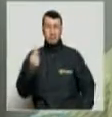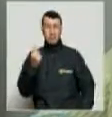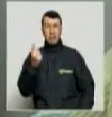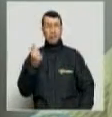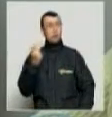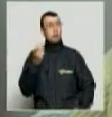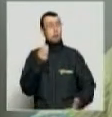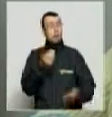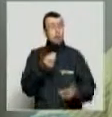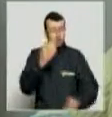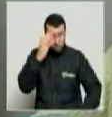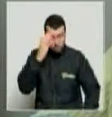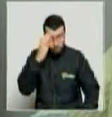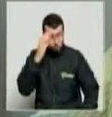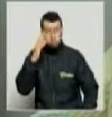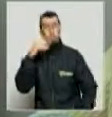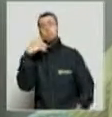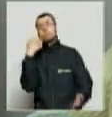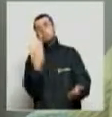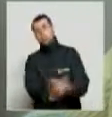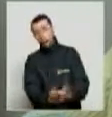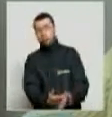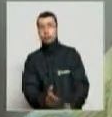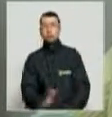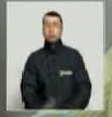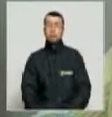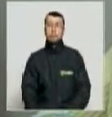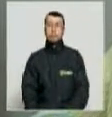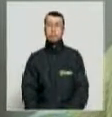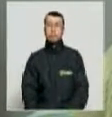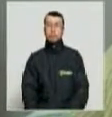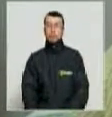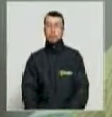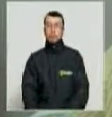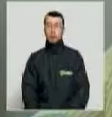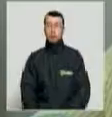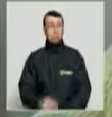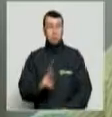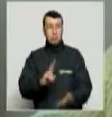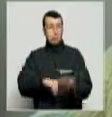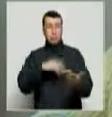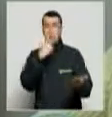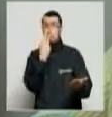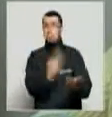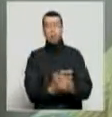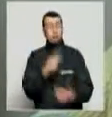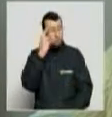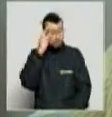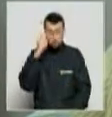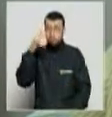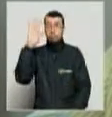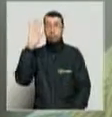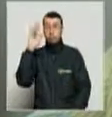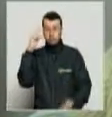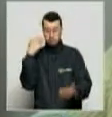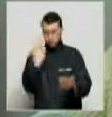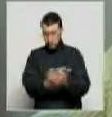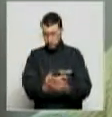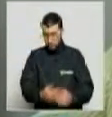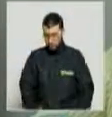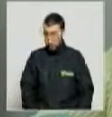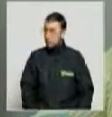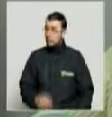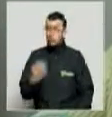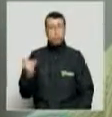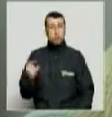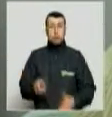donde inmediatamente me dio el desmayo. Me dio una cosa que ya caí completamente, perdí el conocimiento. En ese momento pues ya